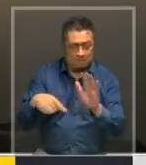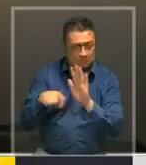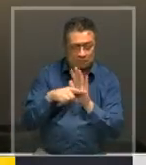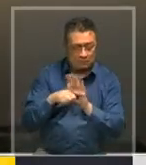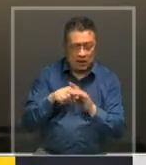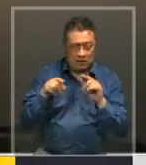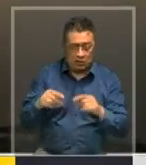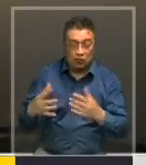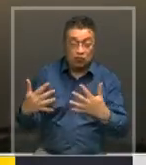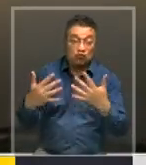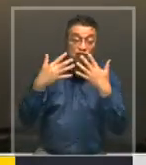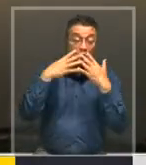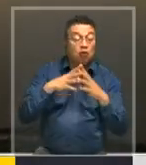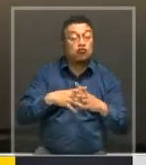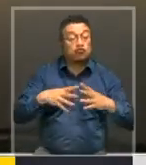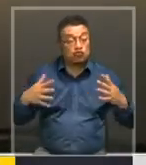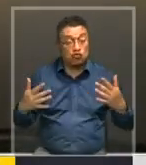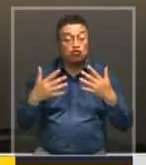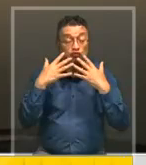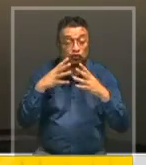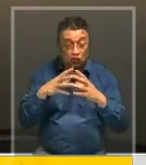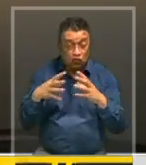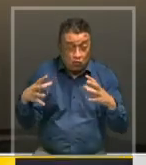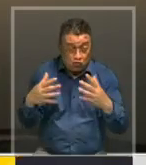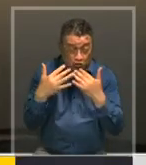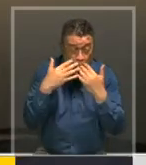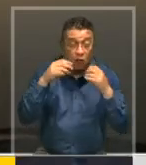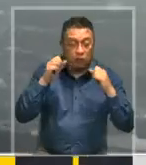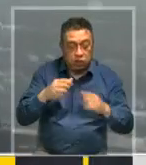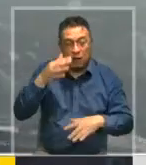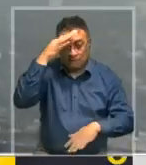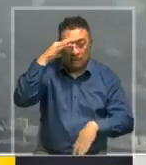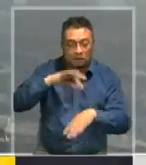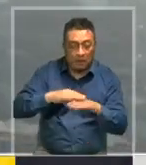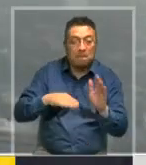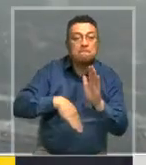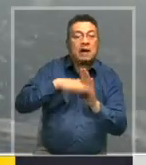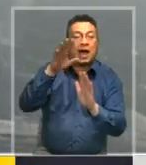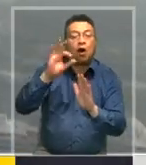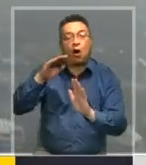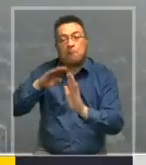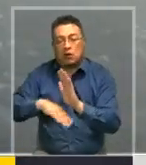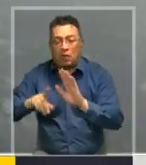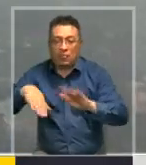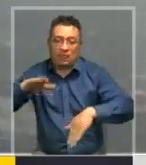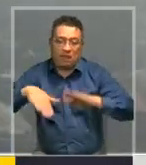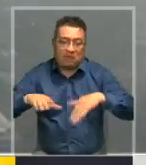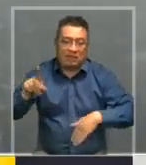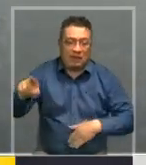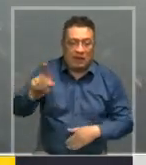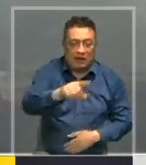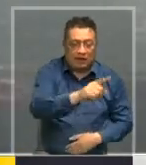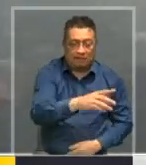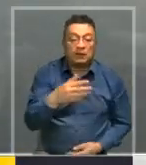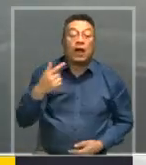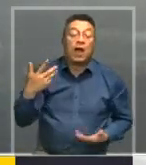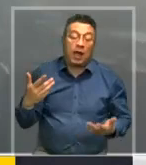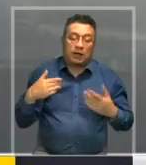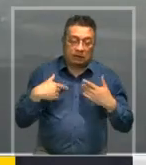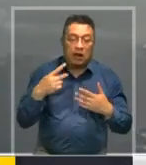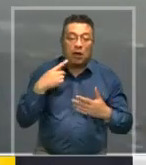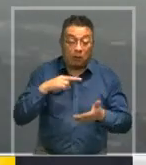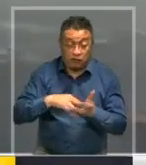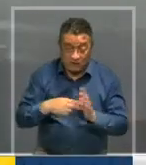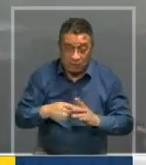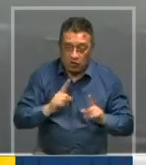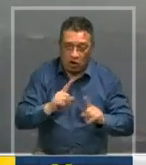la exposición que tengamos él, la concentración que tenga el humo, si me va a afectar mayor o menormente. ¿Ya? Por lo tanto, no hay que exponerse si uno tiene problemas.